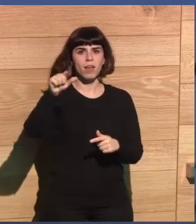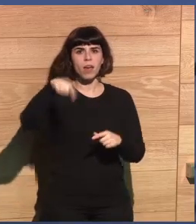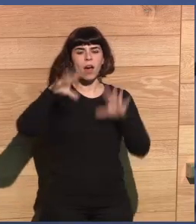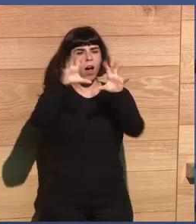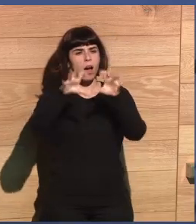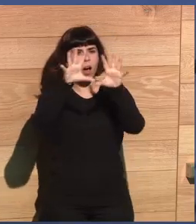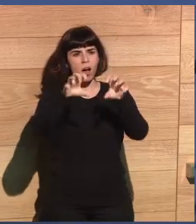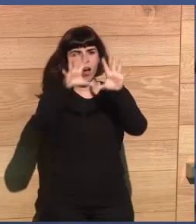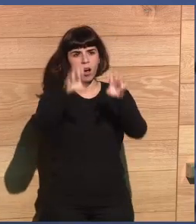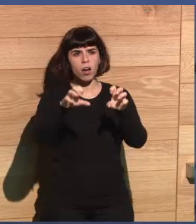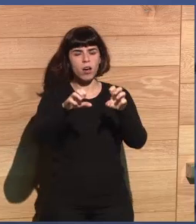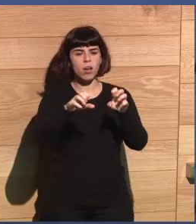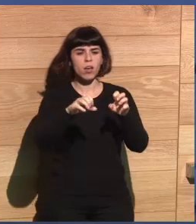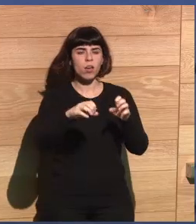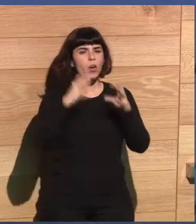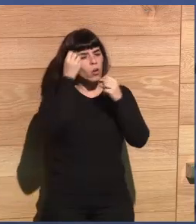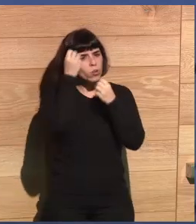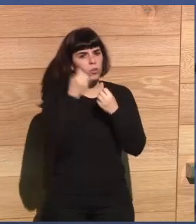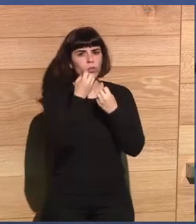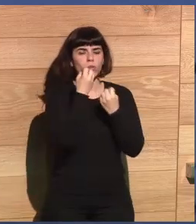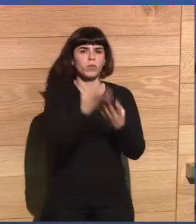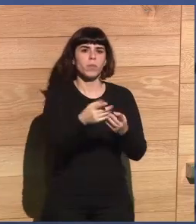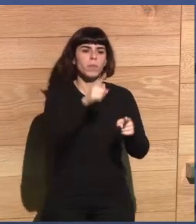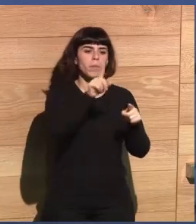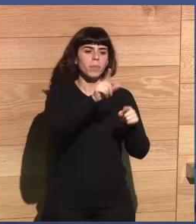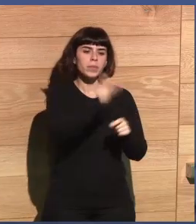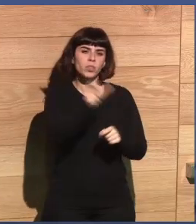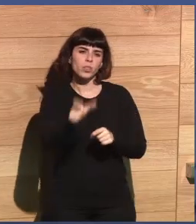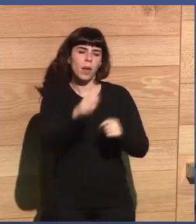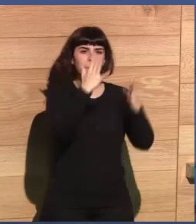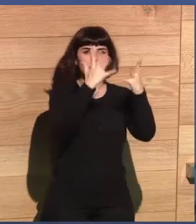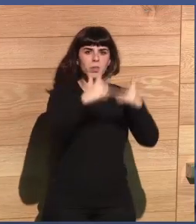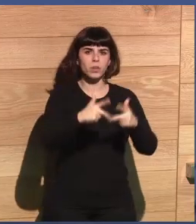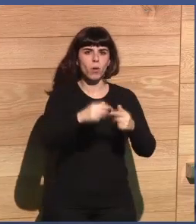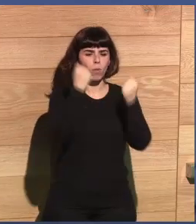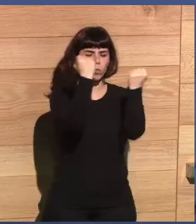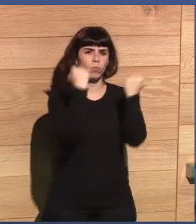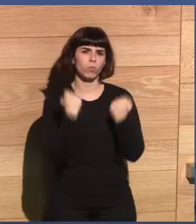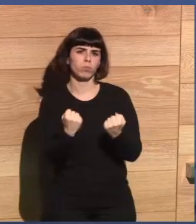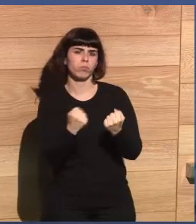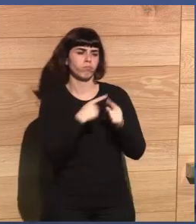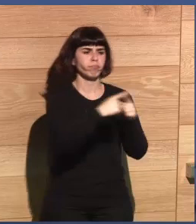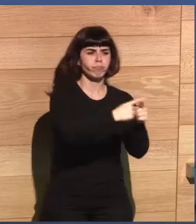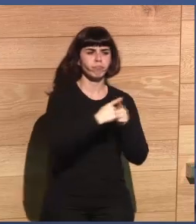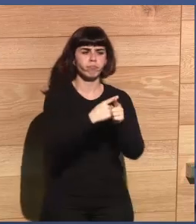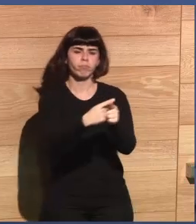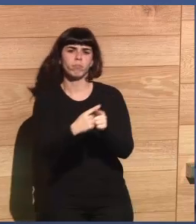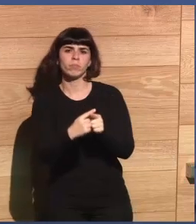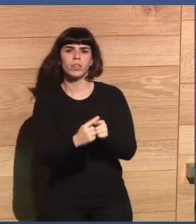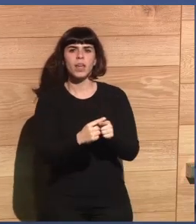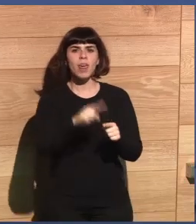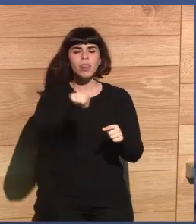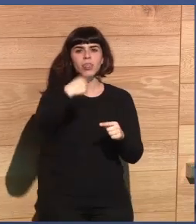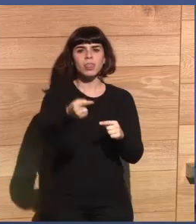especialista del mundo, compartiendo los conocimientos con otros grandes matemáticos. Estaba logrando el sueño que pensó cuando era pequeña, ser una de